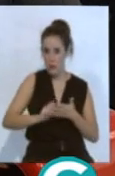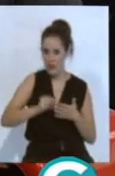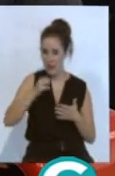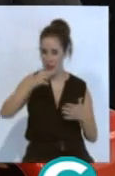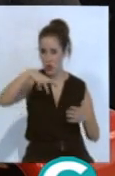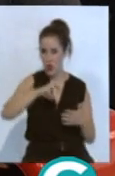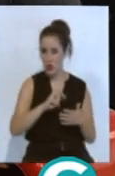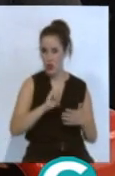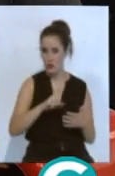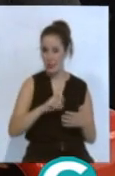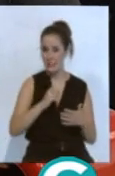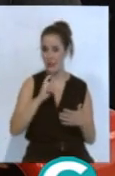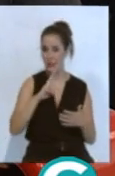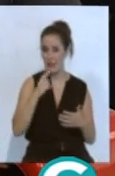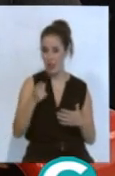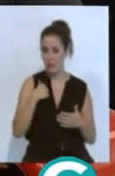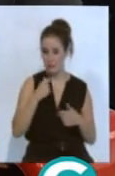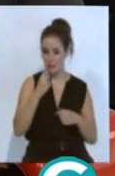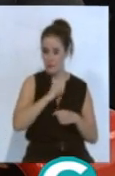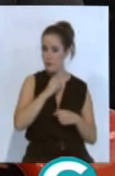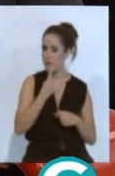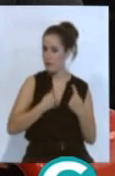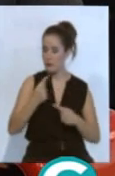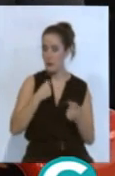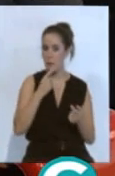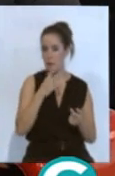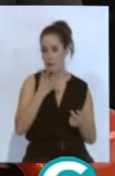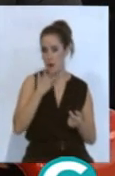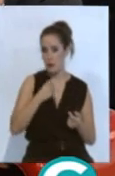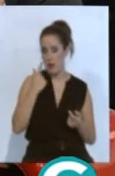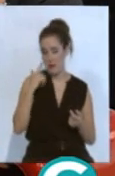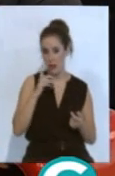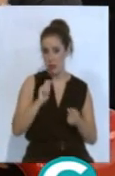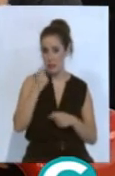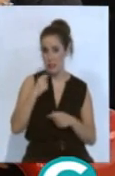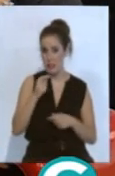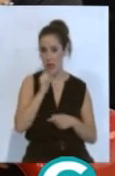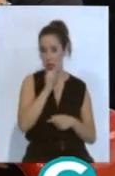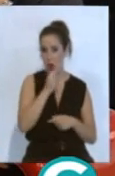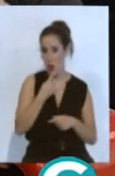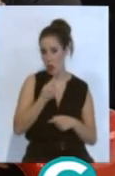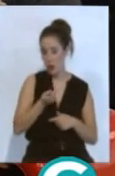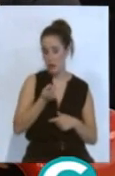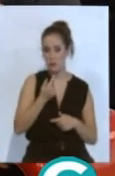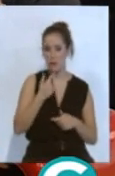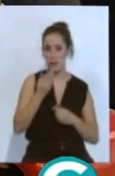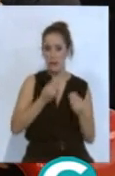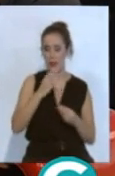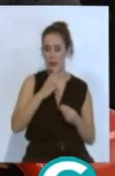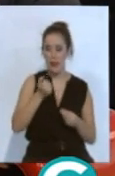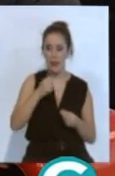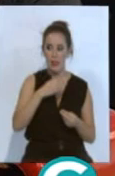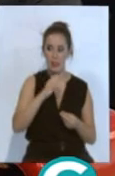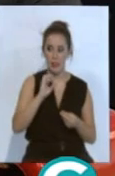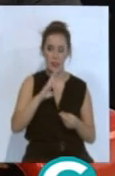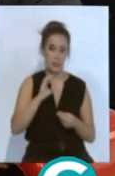Claro. Rescataremos algunos cuplés y ya vamos a tirar para atrás. Me gustaría rescatar, tengo que intentar conseguir el audio porque no lo a tenemos. Ver. De los Ases de Leyá, la primera